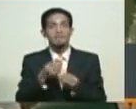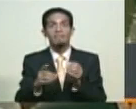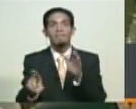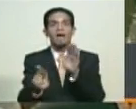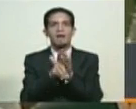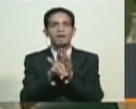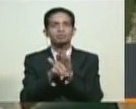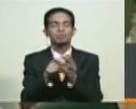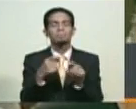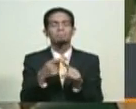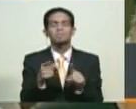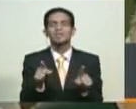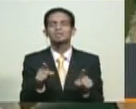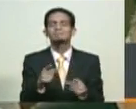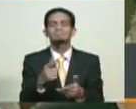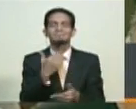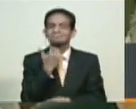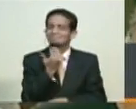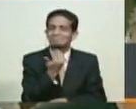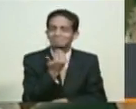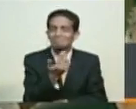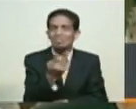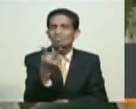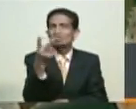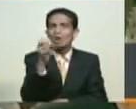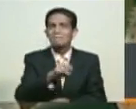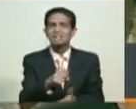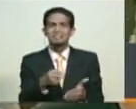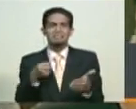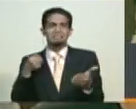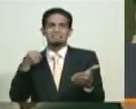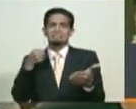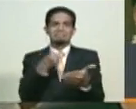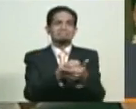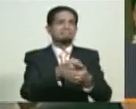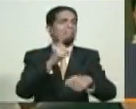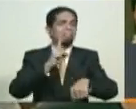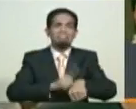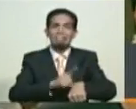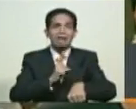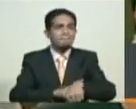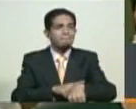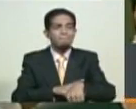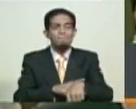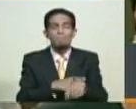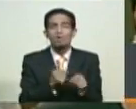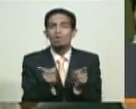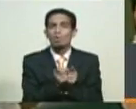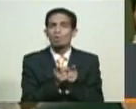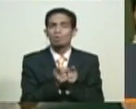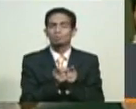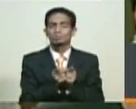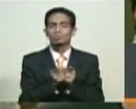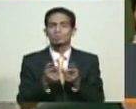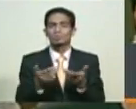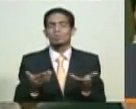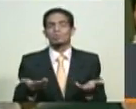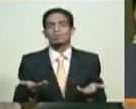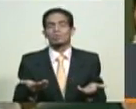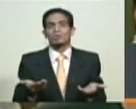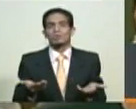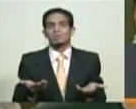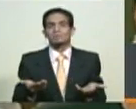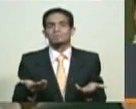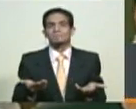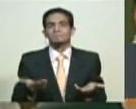que 2 meses es muy poco tiempo, es un tiempo demasiado corto para